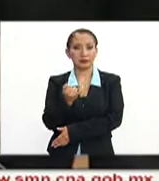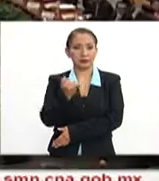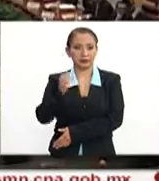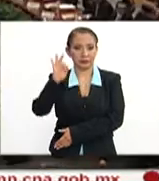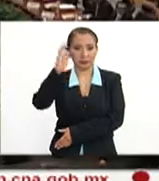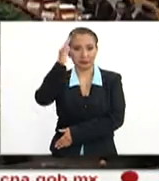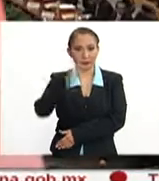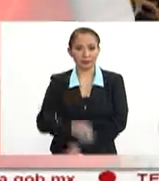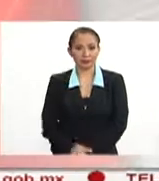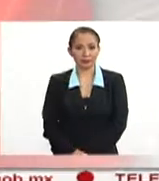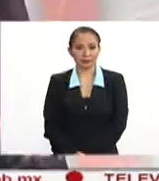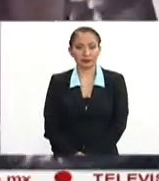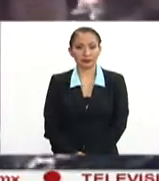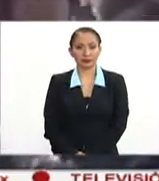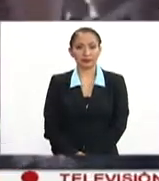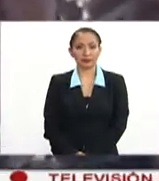Federación.